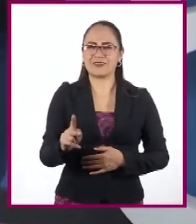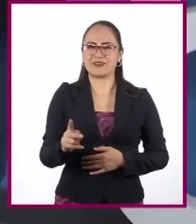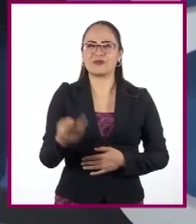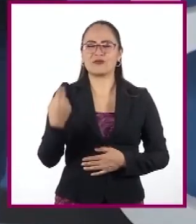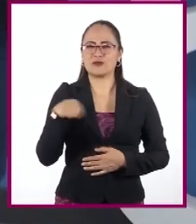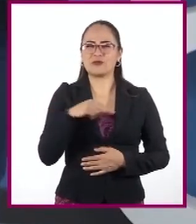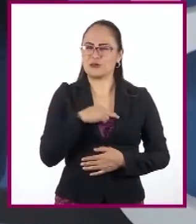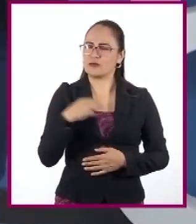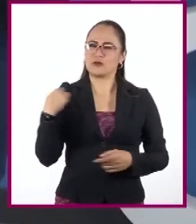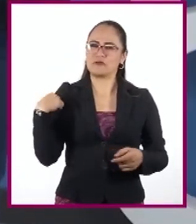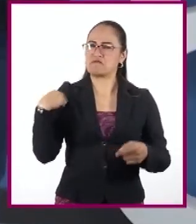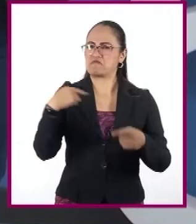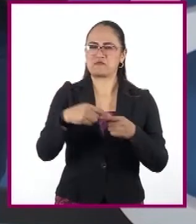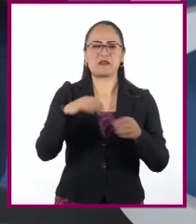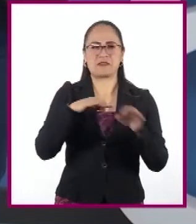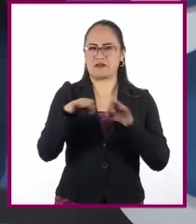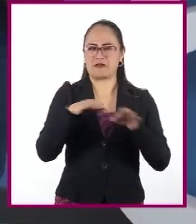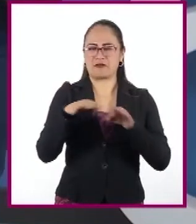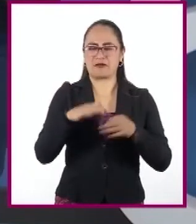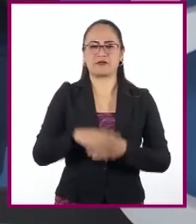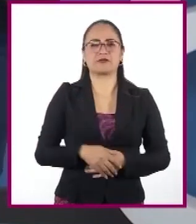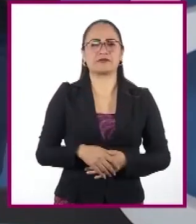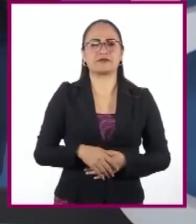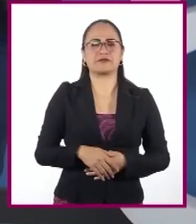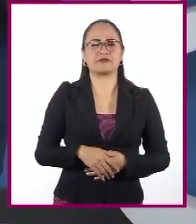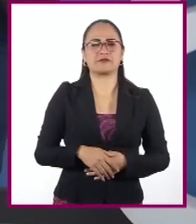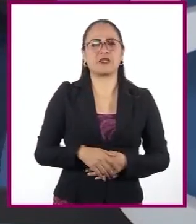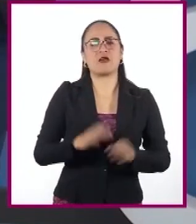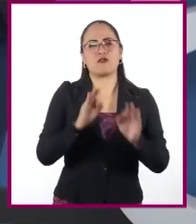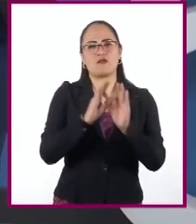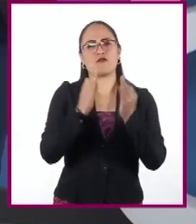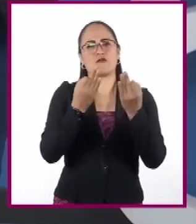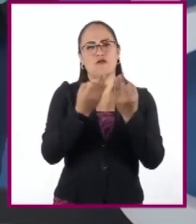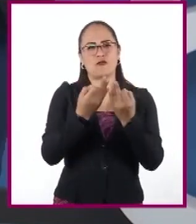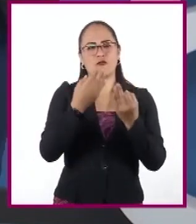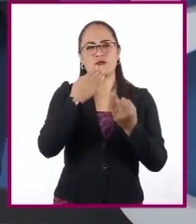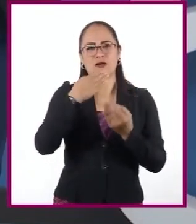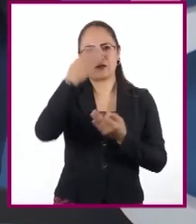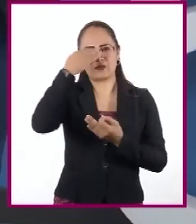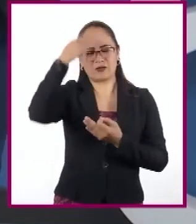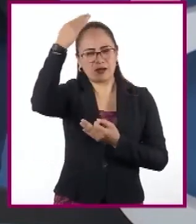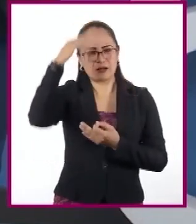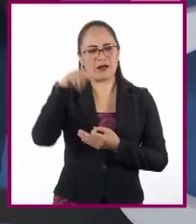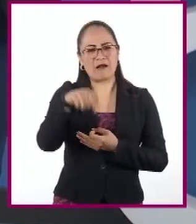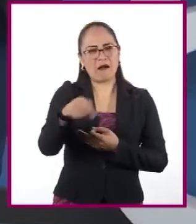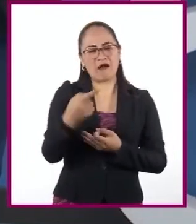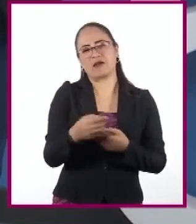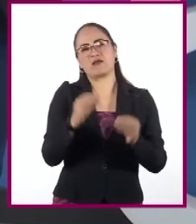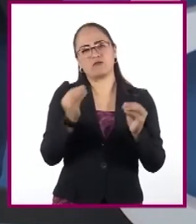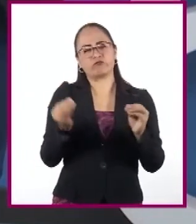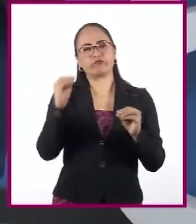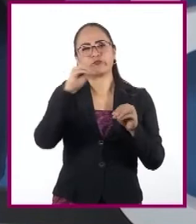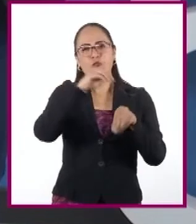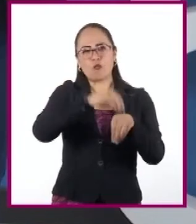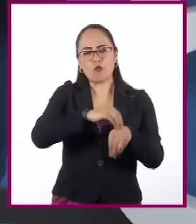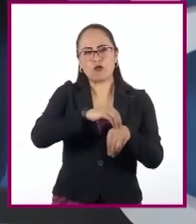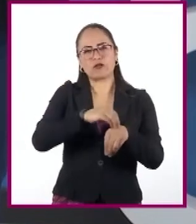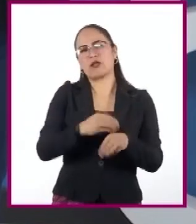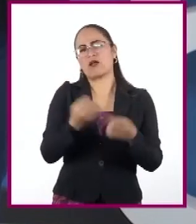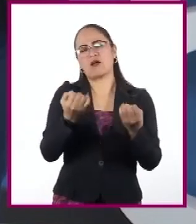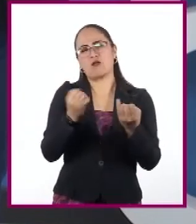estado trabajando, utilicemos el lenguaje algebraico para modelar mediante una ecuación otra